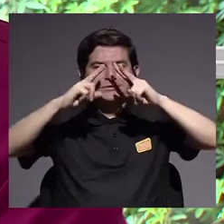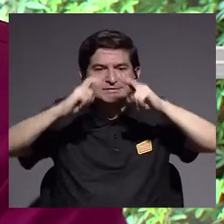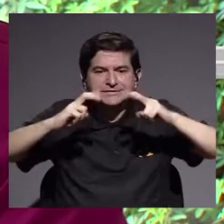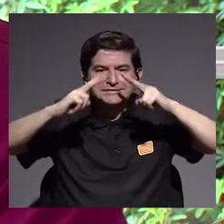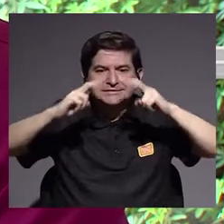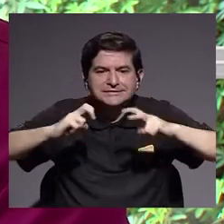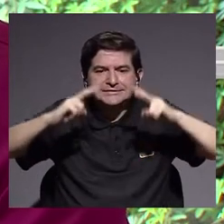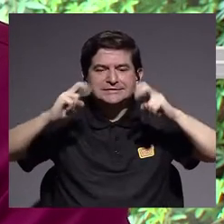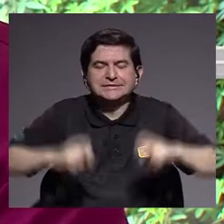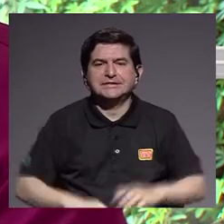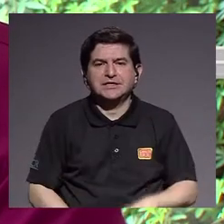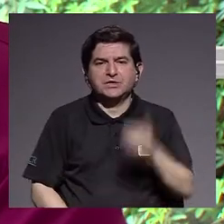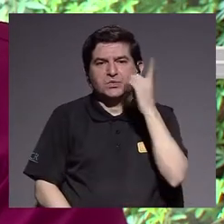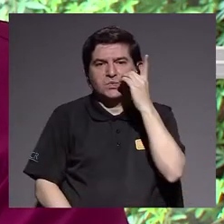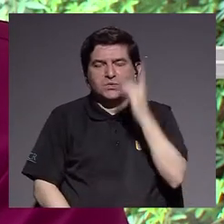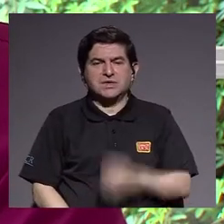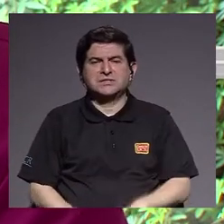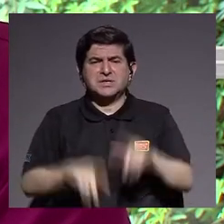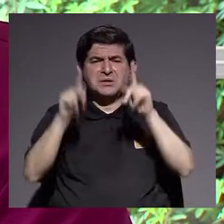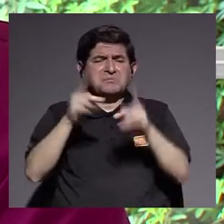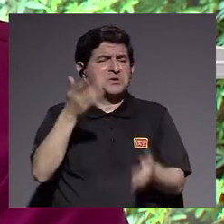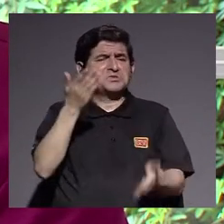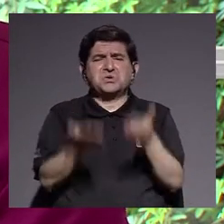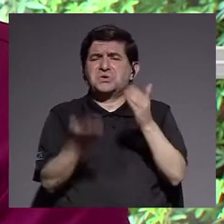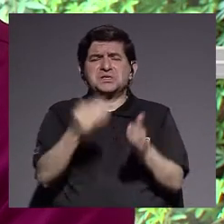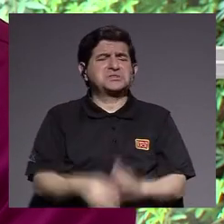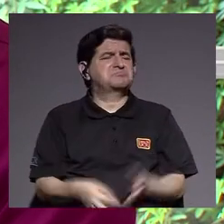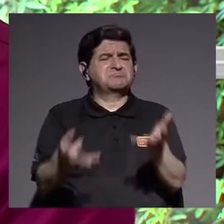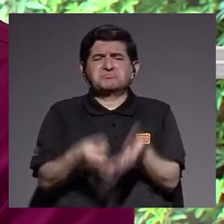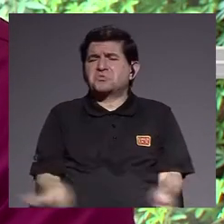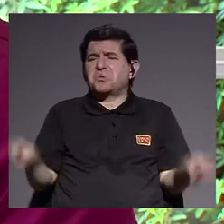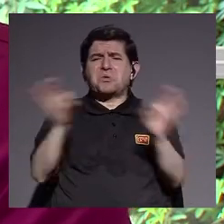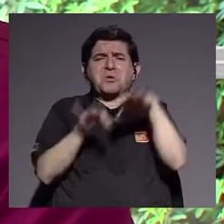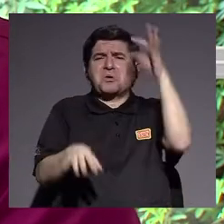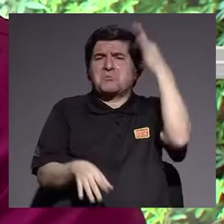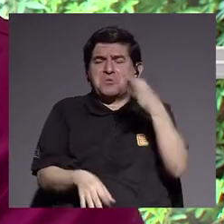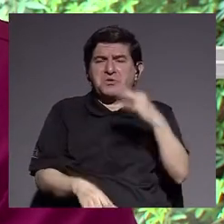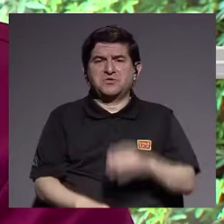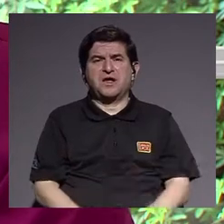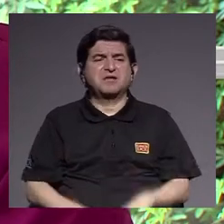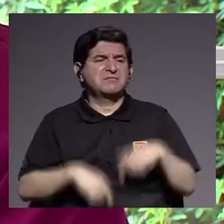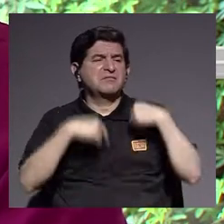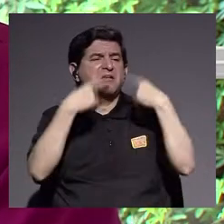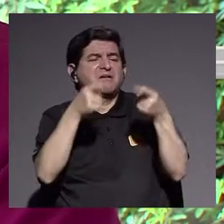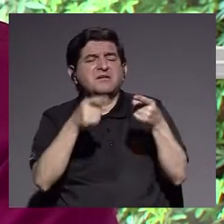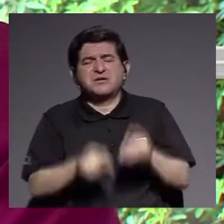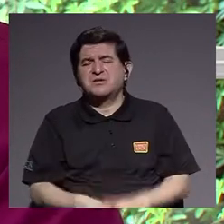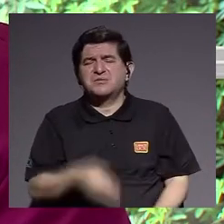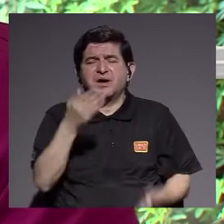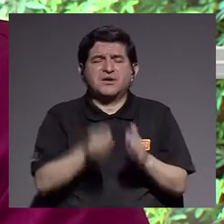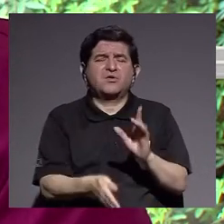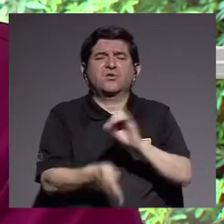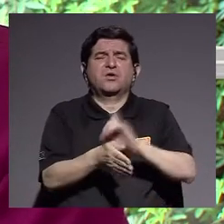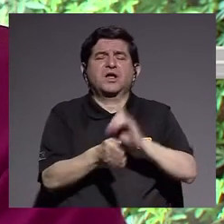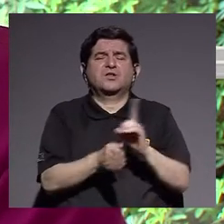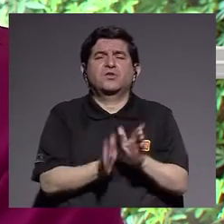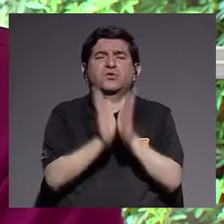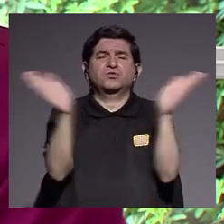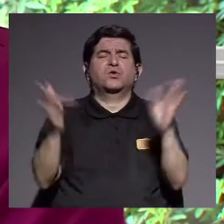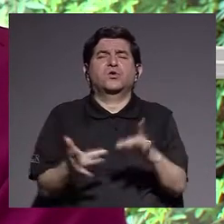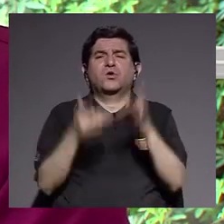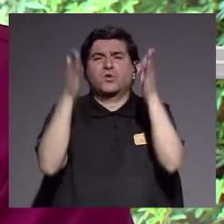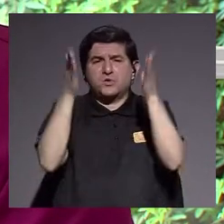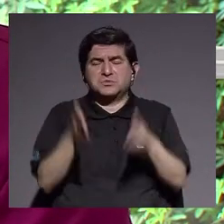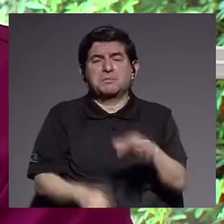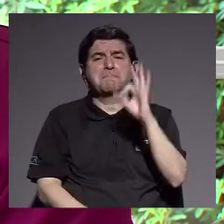revisión como locutor a veces las personas no lo toman de una manera tan importante y está bien baja la previsión el médico general con el